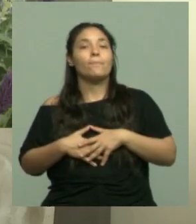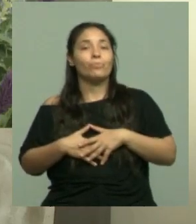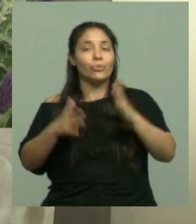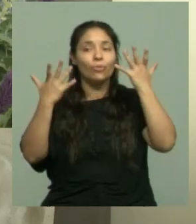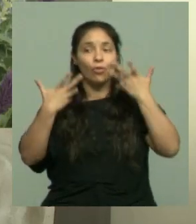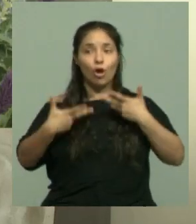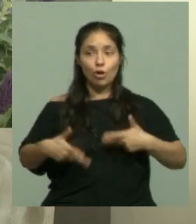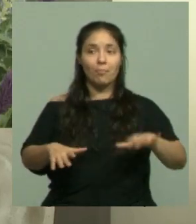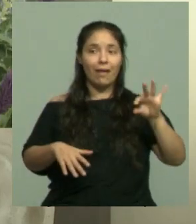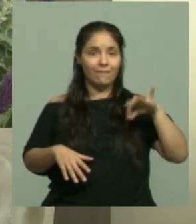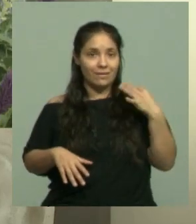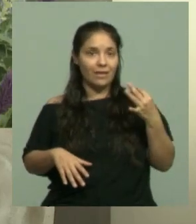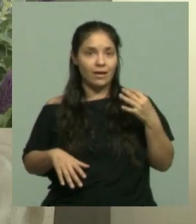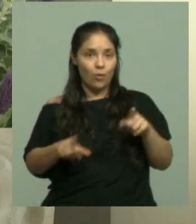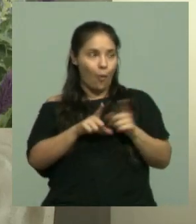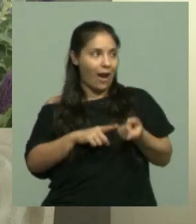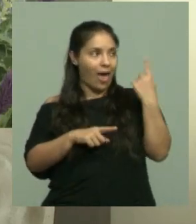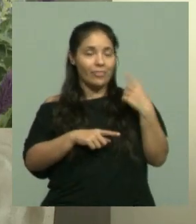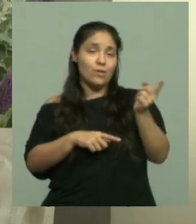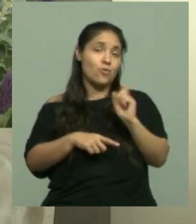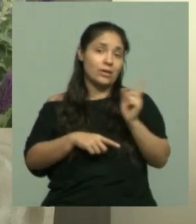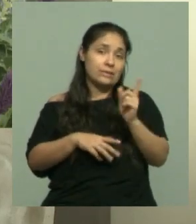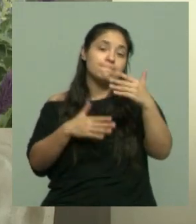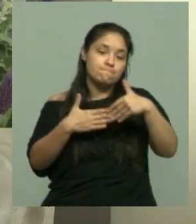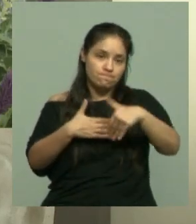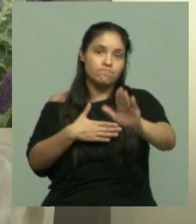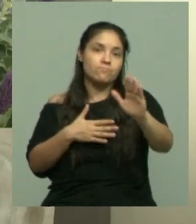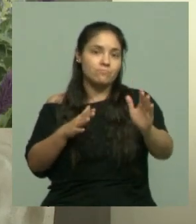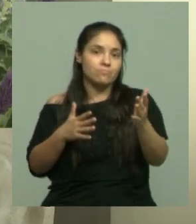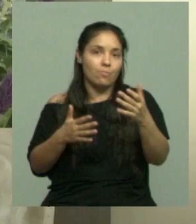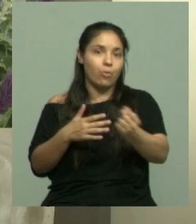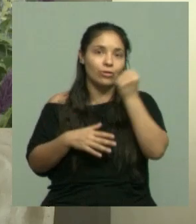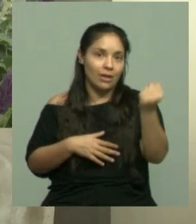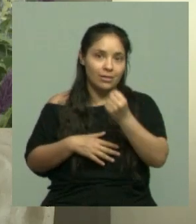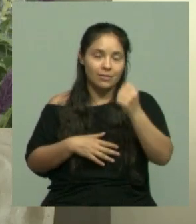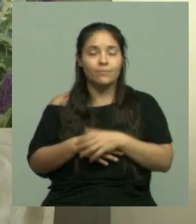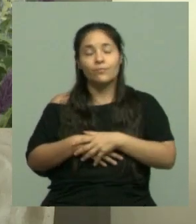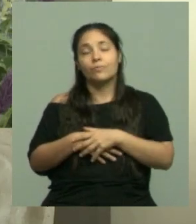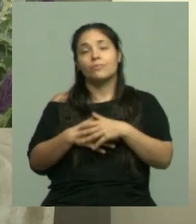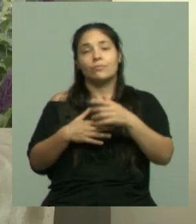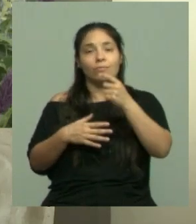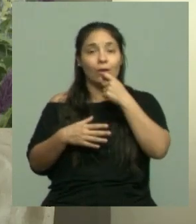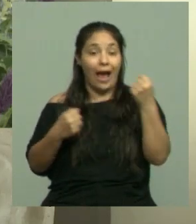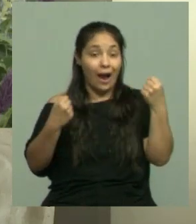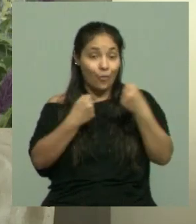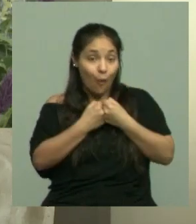misma. Tal cual, mira, mientras antes se dé la tregua, los resultados van